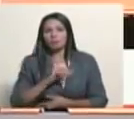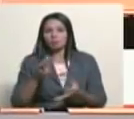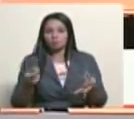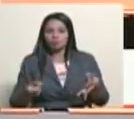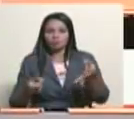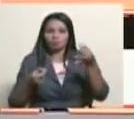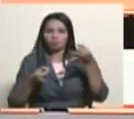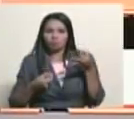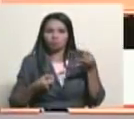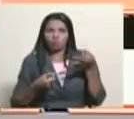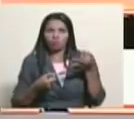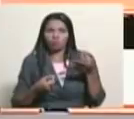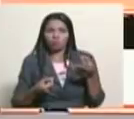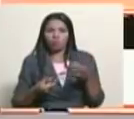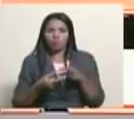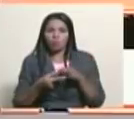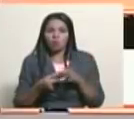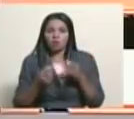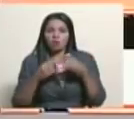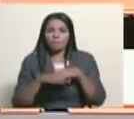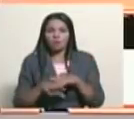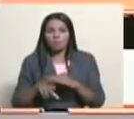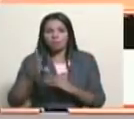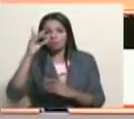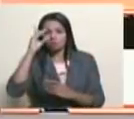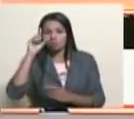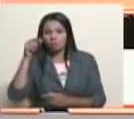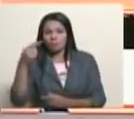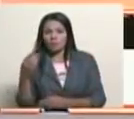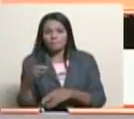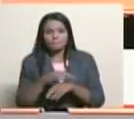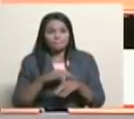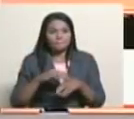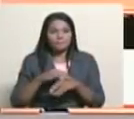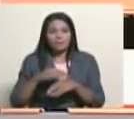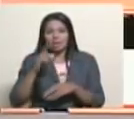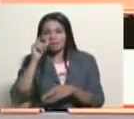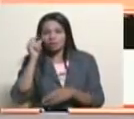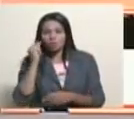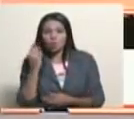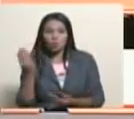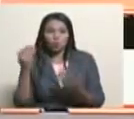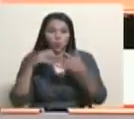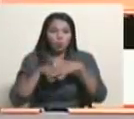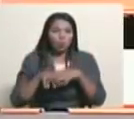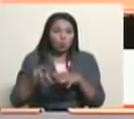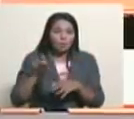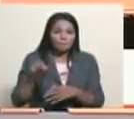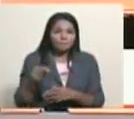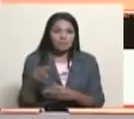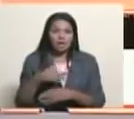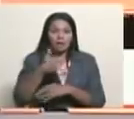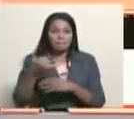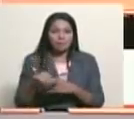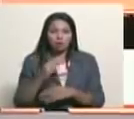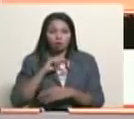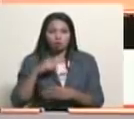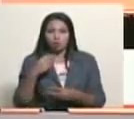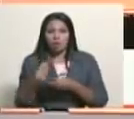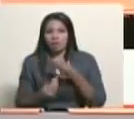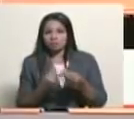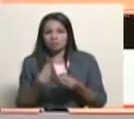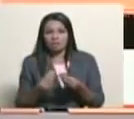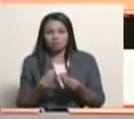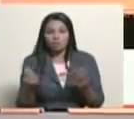documento, unirlo, compañera vicepresidenta, compañeros ministros presentes, unirlo al plan que estamos elaborando